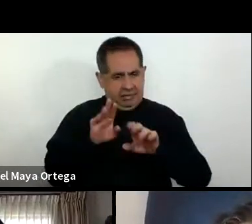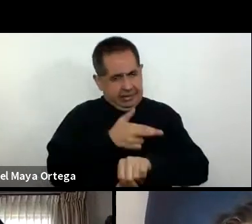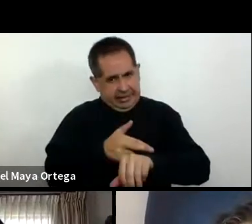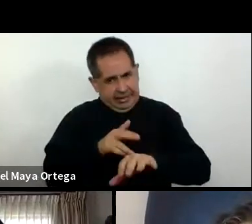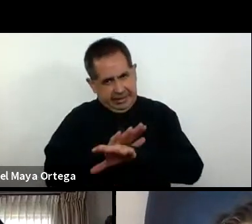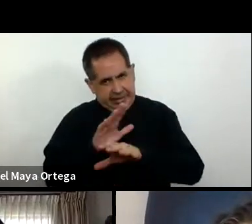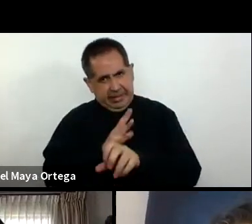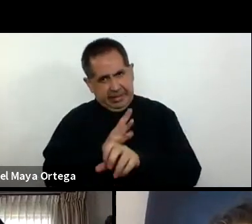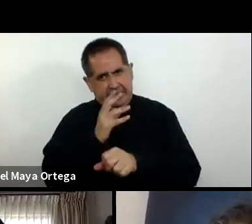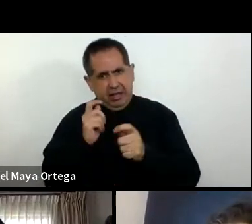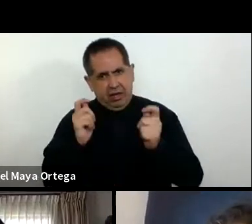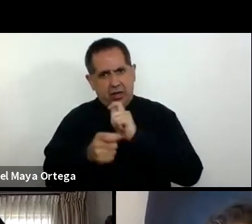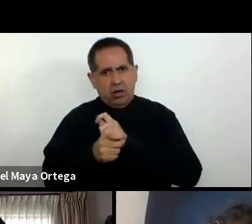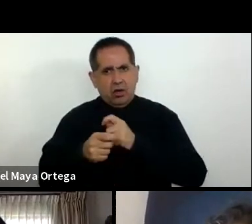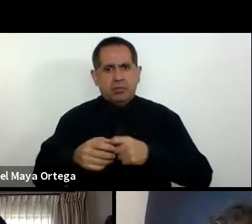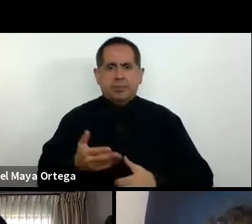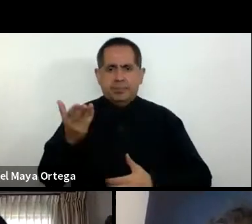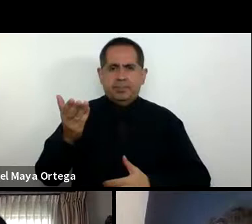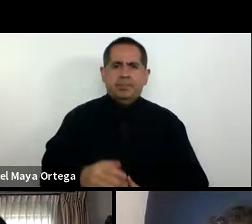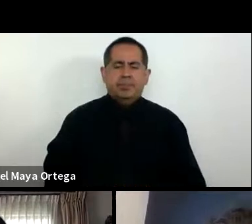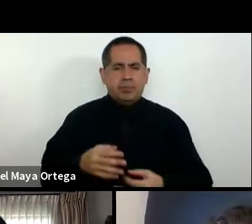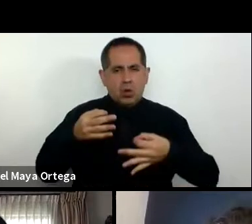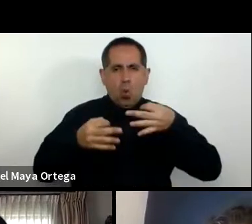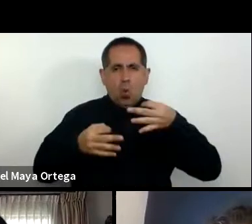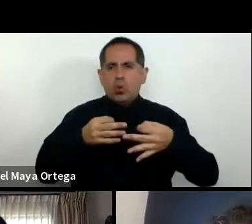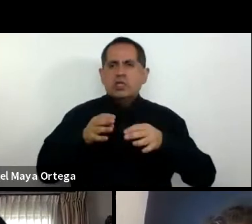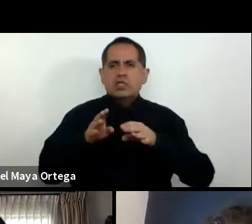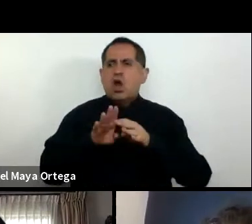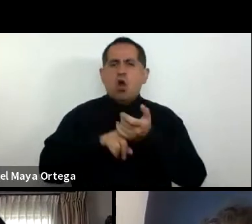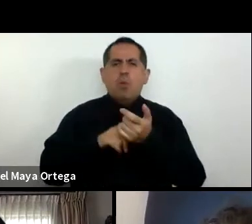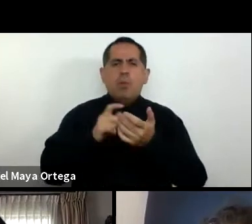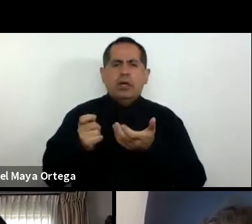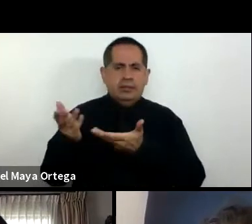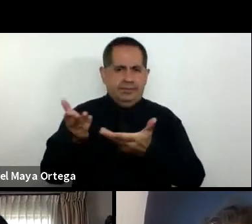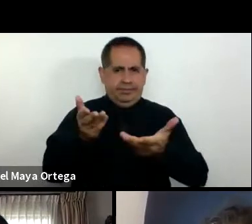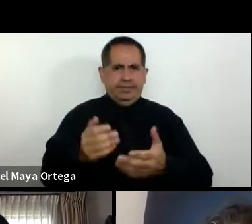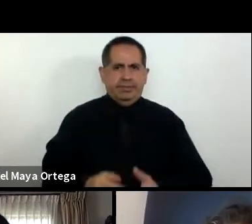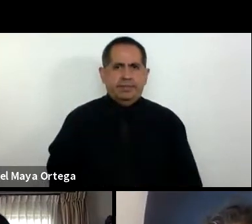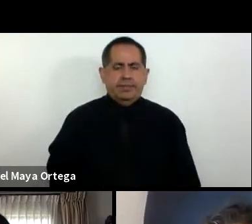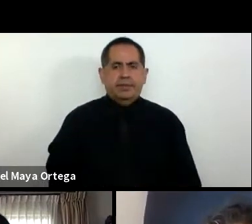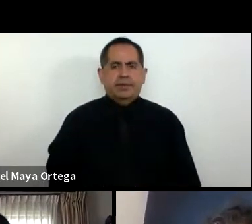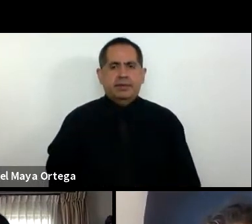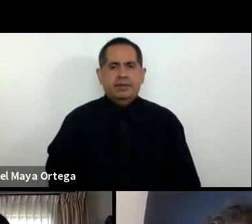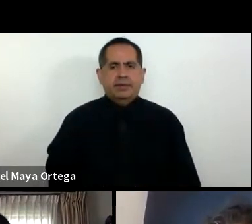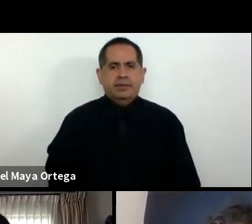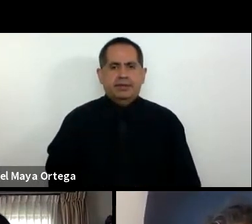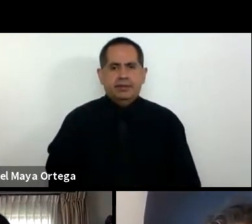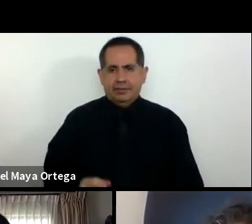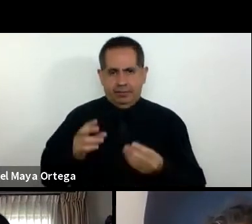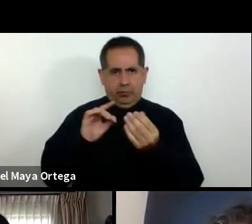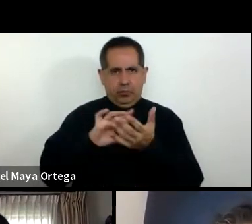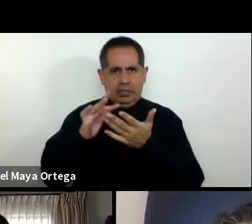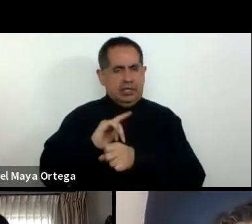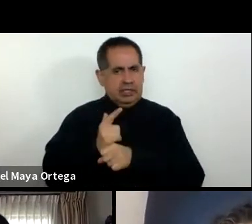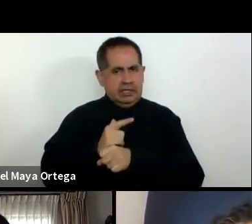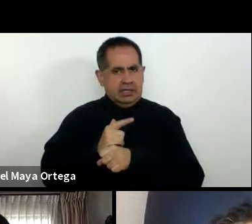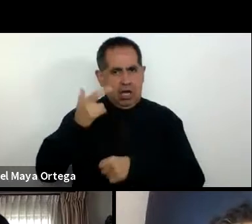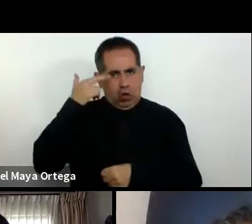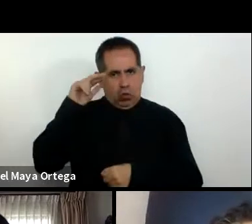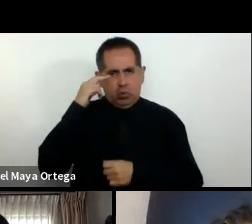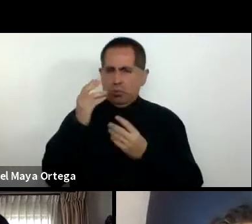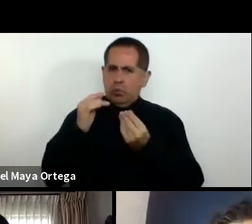el ámbito judicial. Sea usted bienvenido. Muchas gracias, licenciada Ruth. Le agradezco